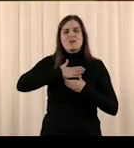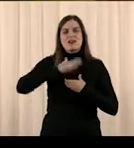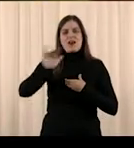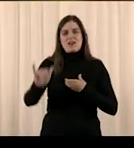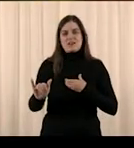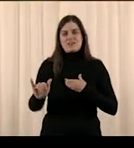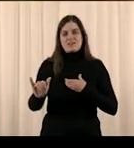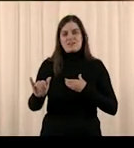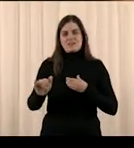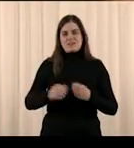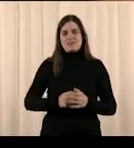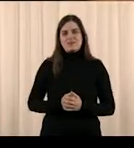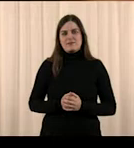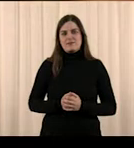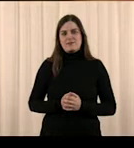ti.